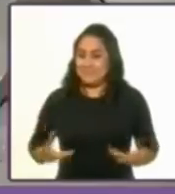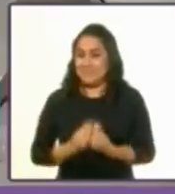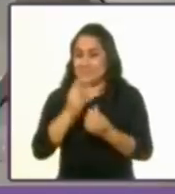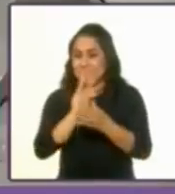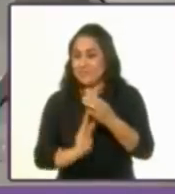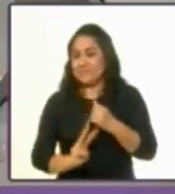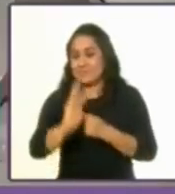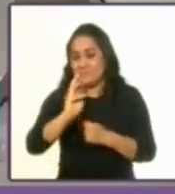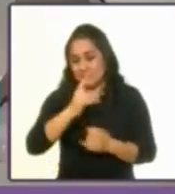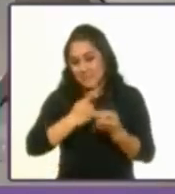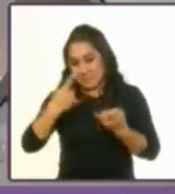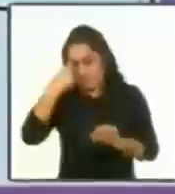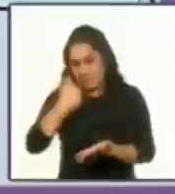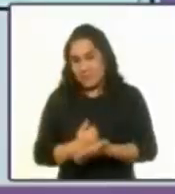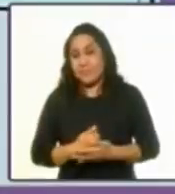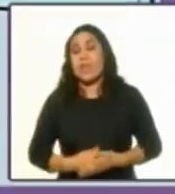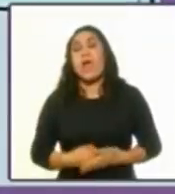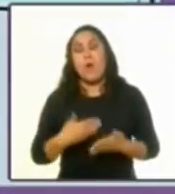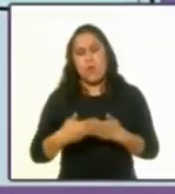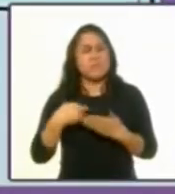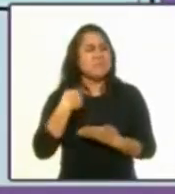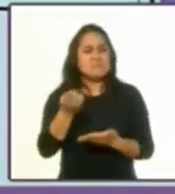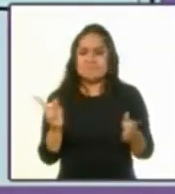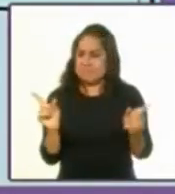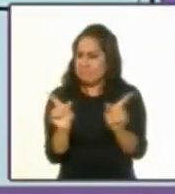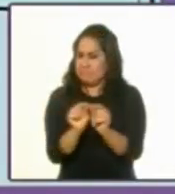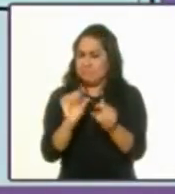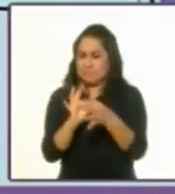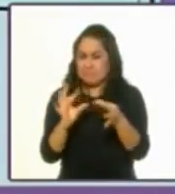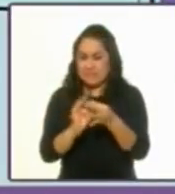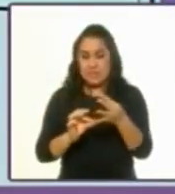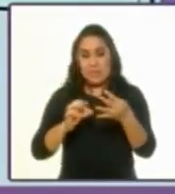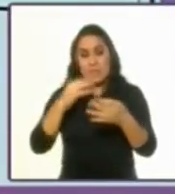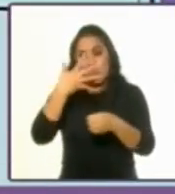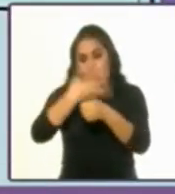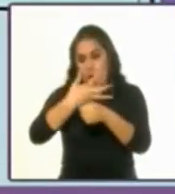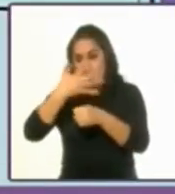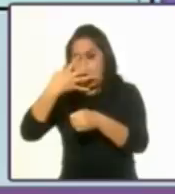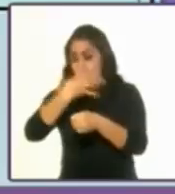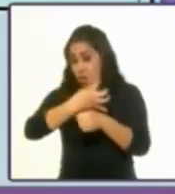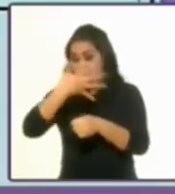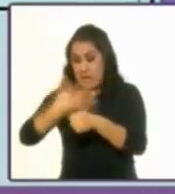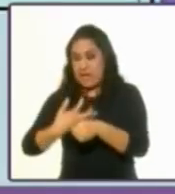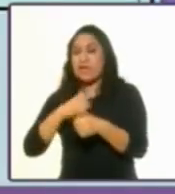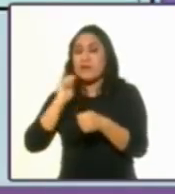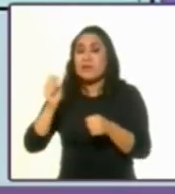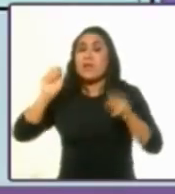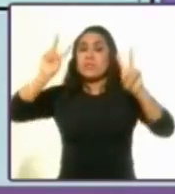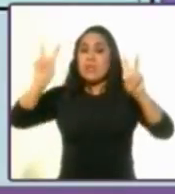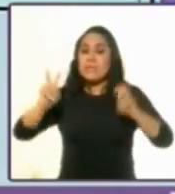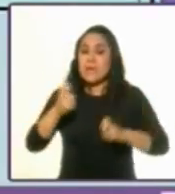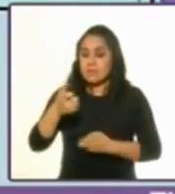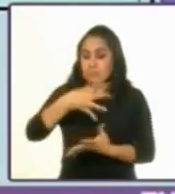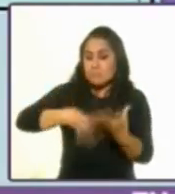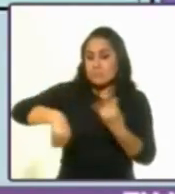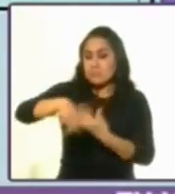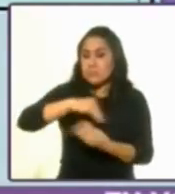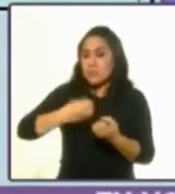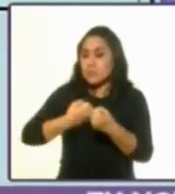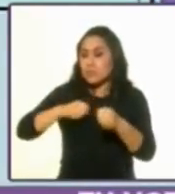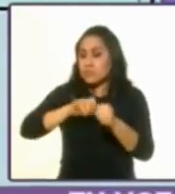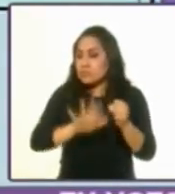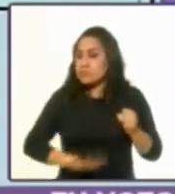adelante si quiero explicar muy rápidamente el cuarto y quinto tema los voy a juntarse el tema de la economía social qué